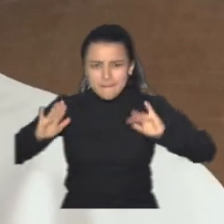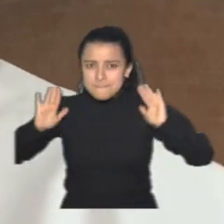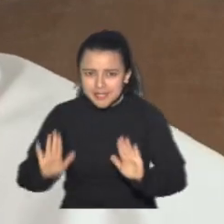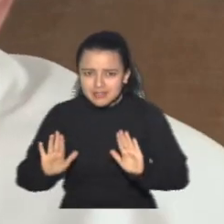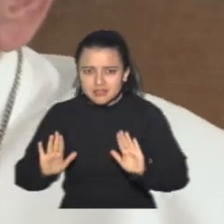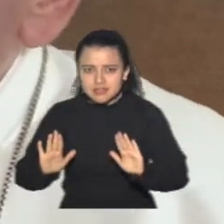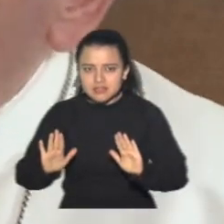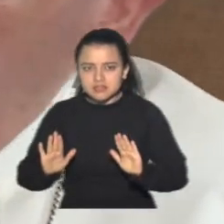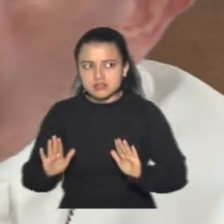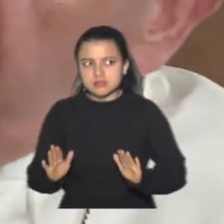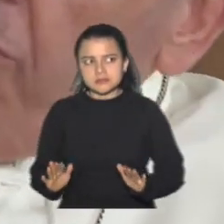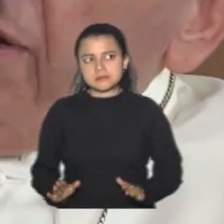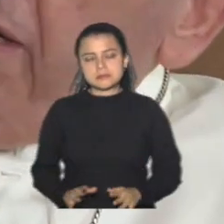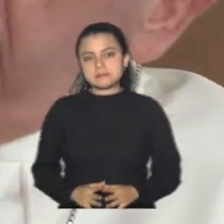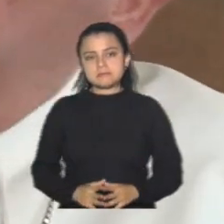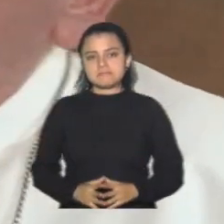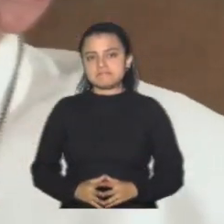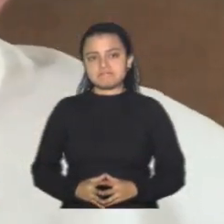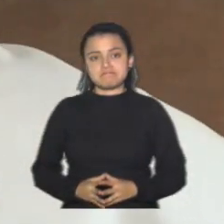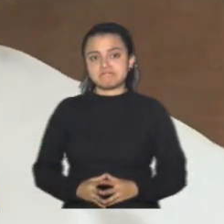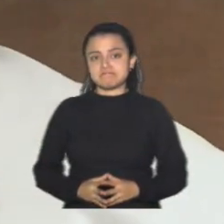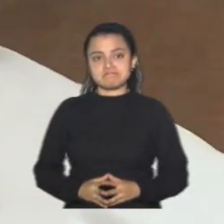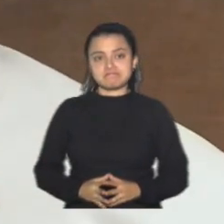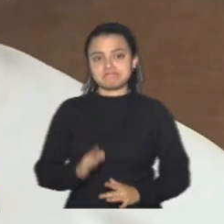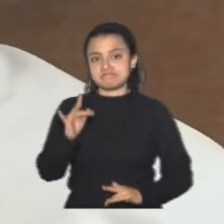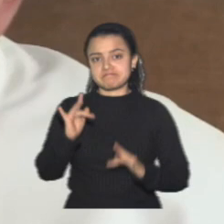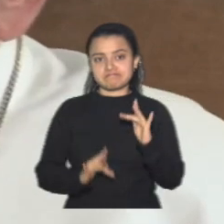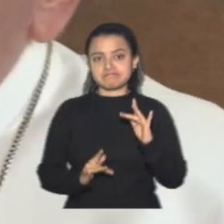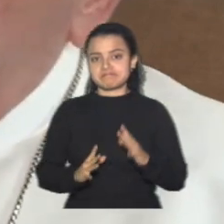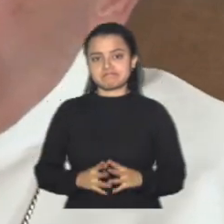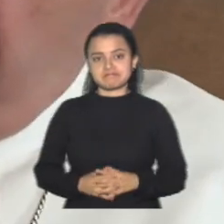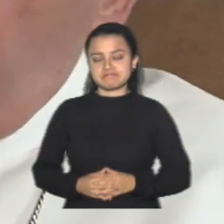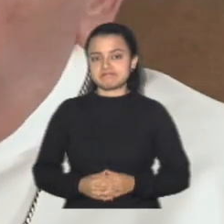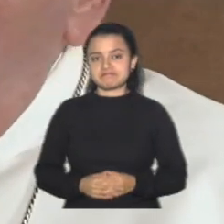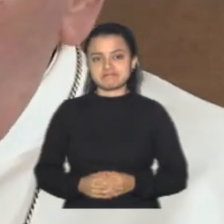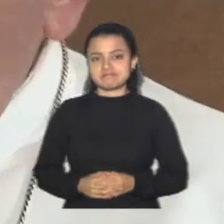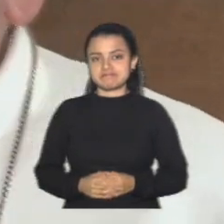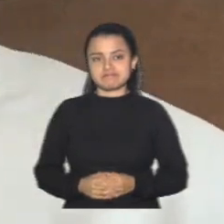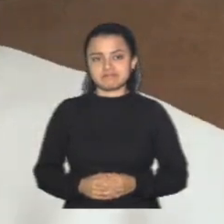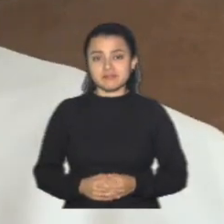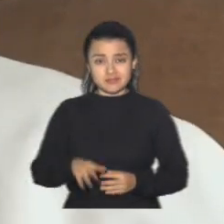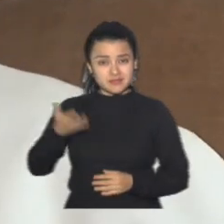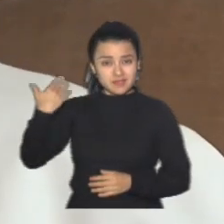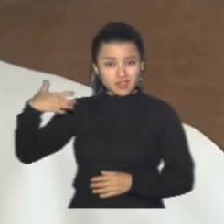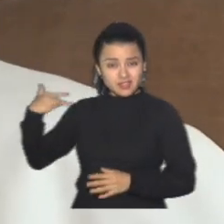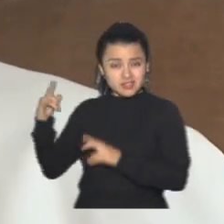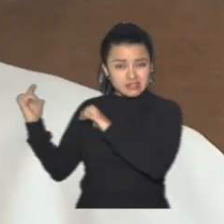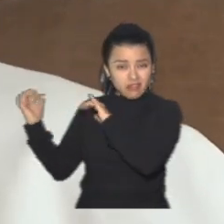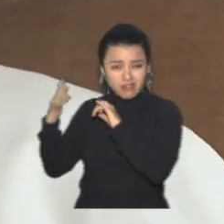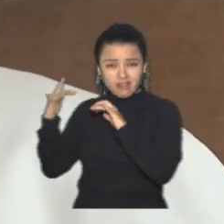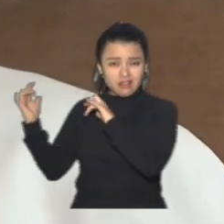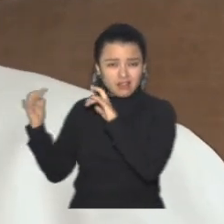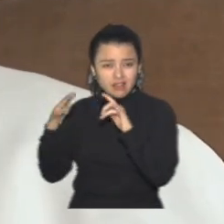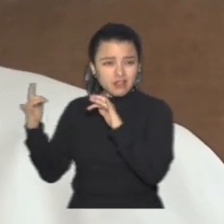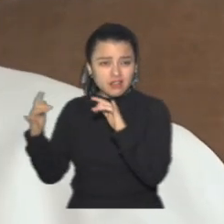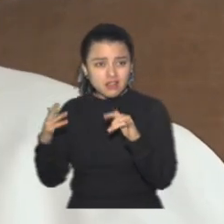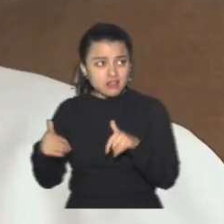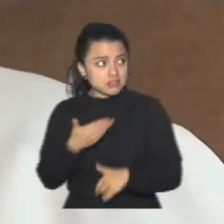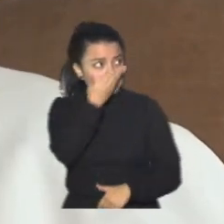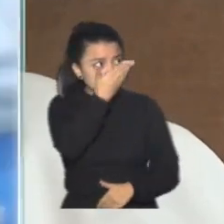conflicto como la que estamos viviendo ahora en europa aquí que están más cercanos a todas las que se vieron en otros lugares del mundo tiene